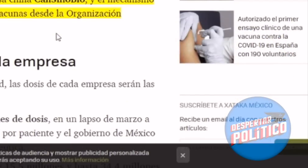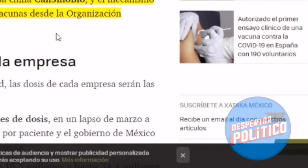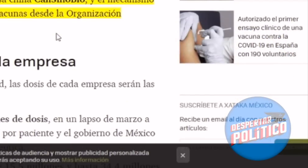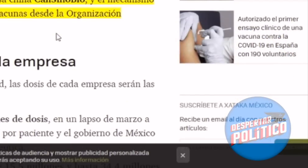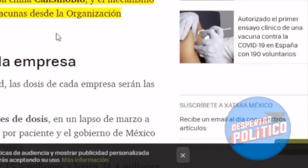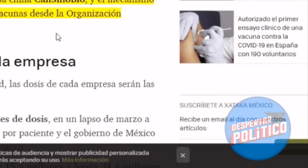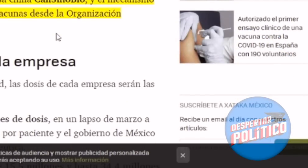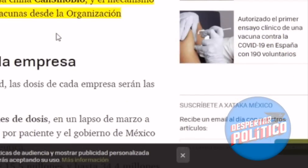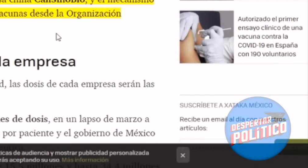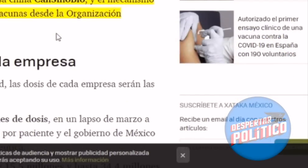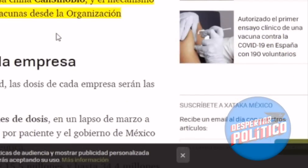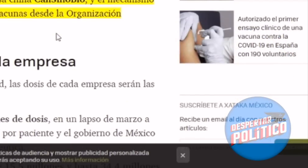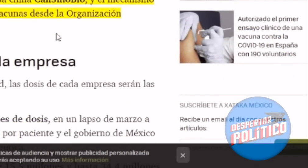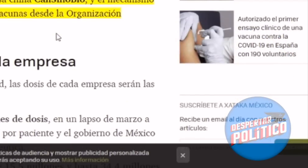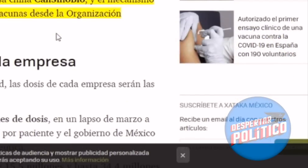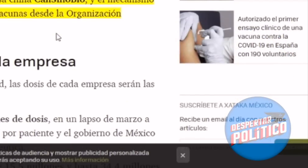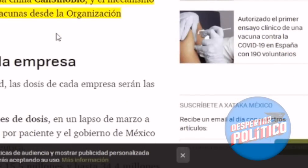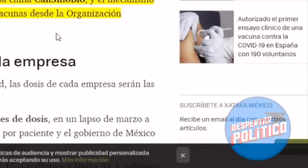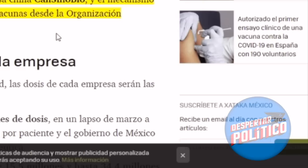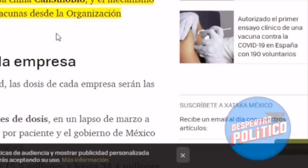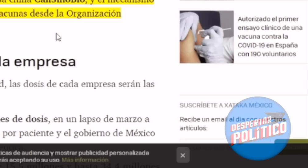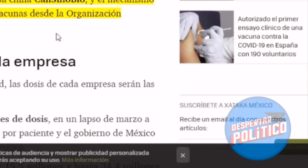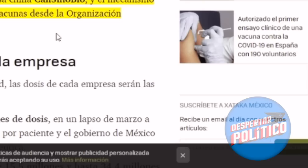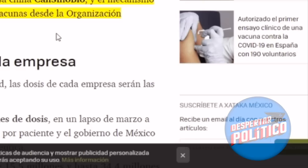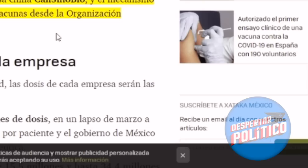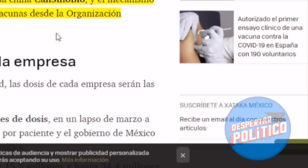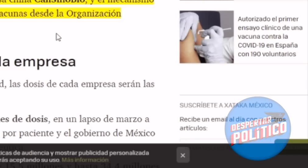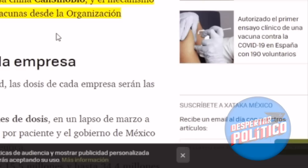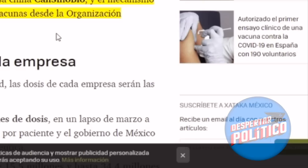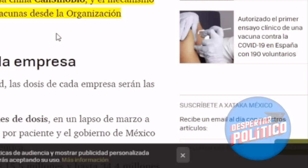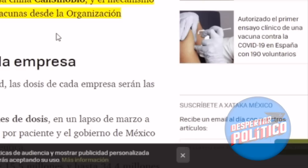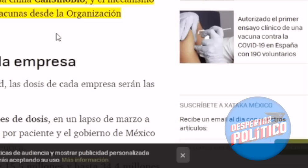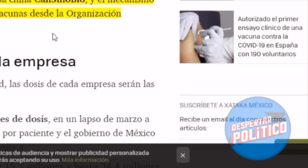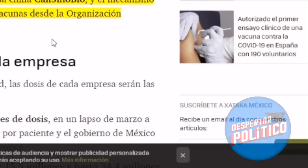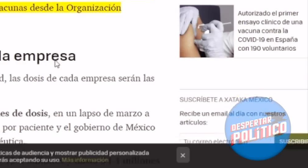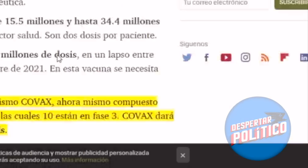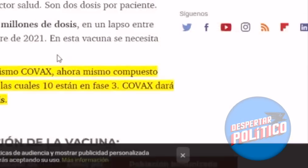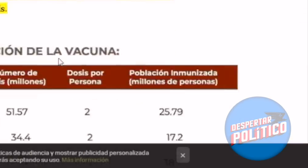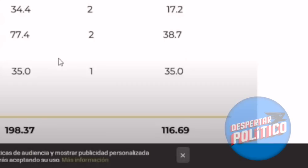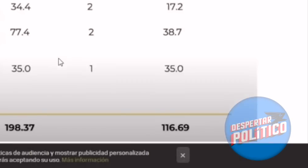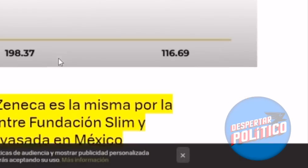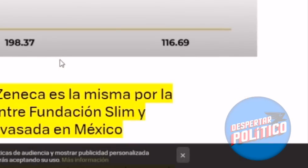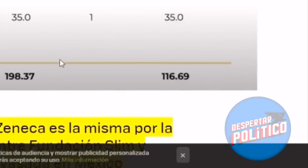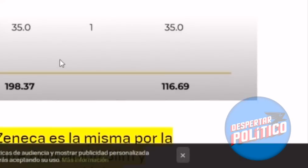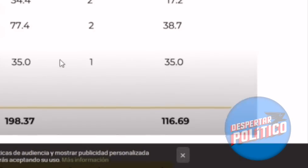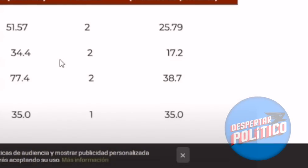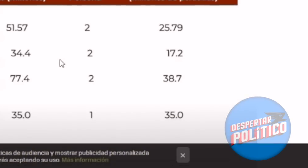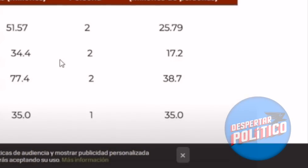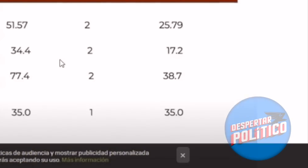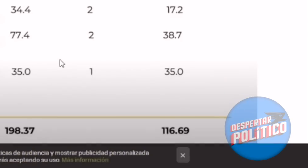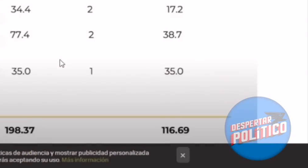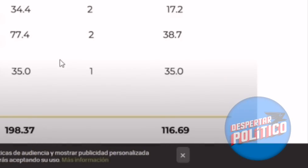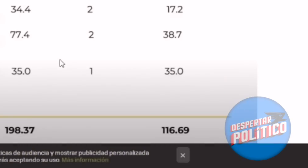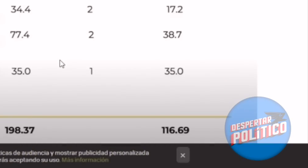tres farmacéuticas: AstraZeneca, Pfizer y la empresa china CanSino Bio. Cada empresa y el ente COVAX van a